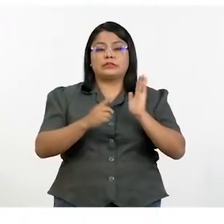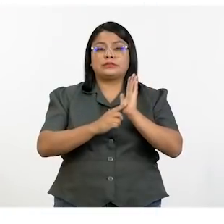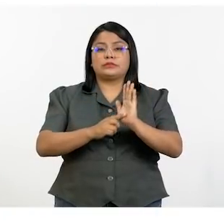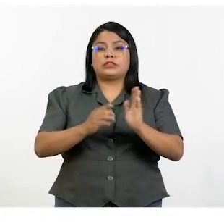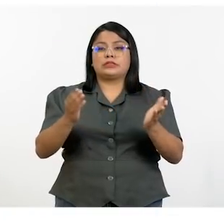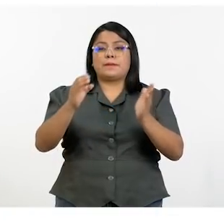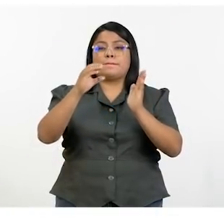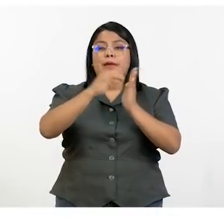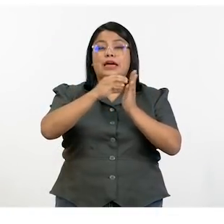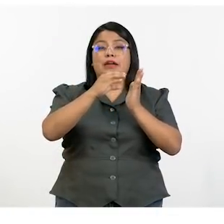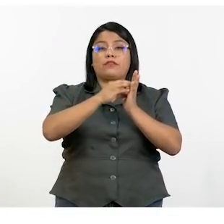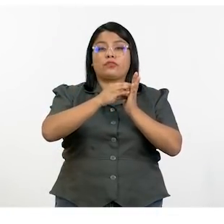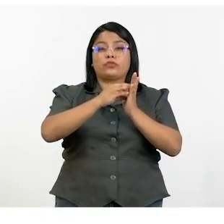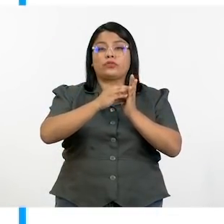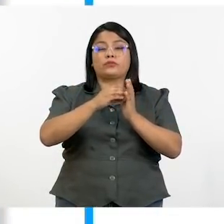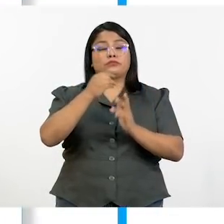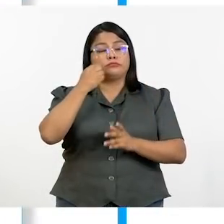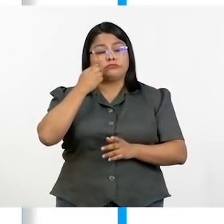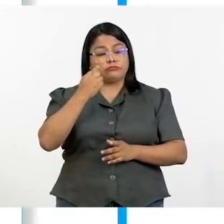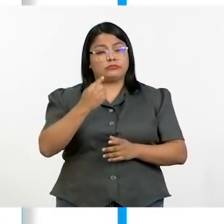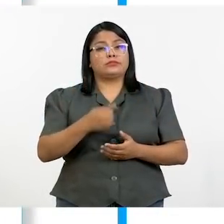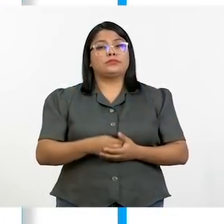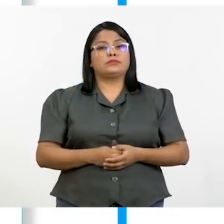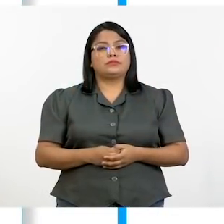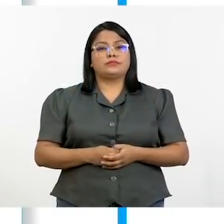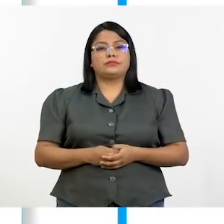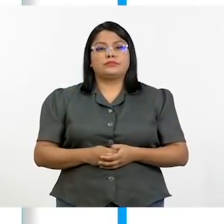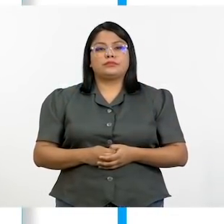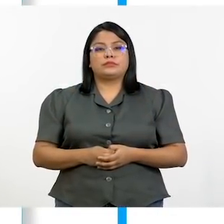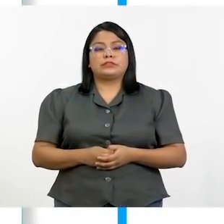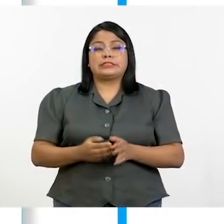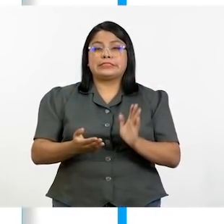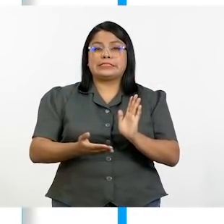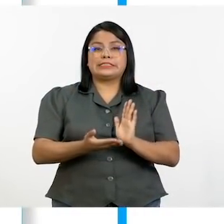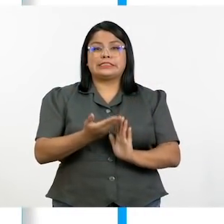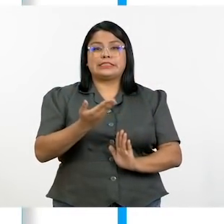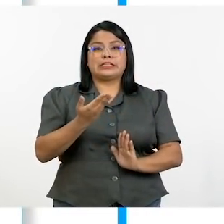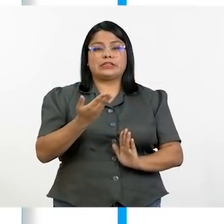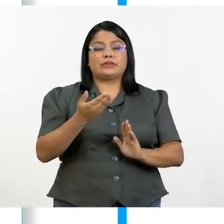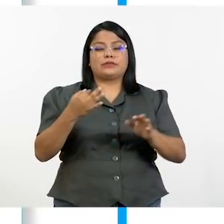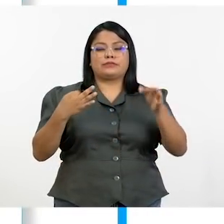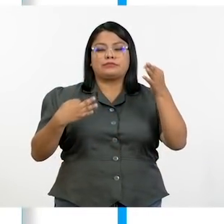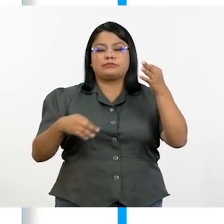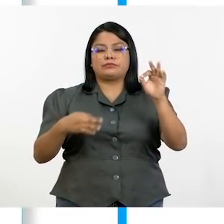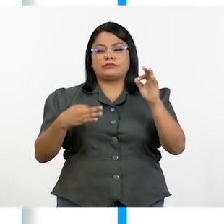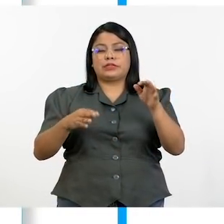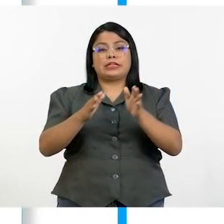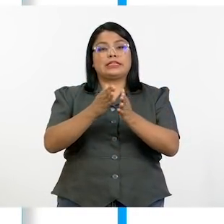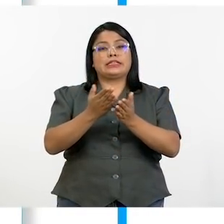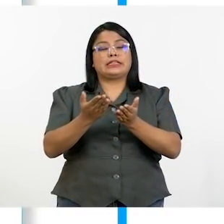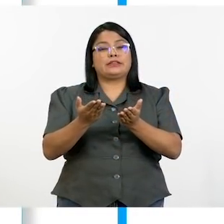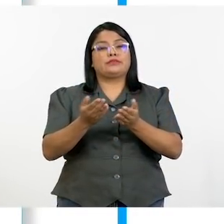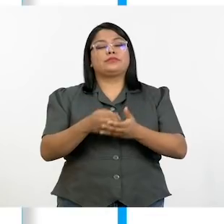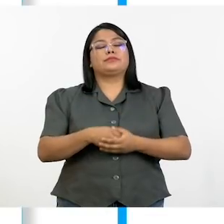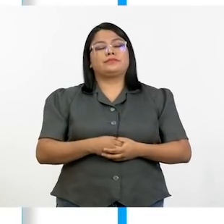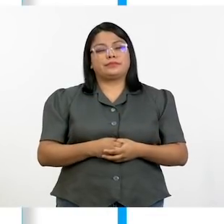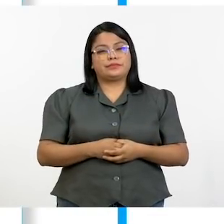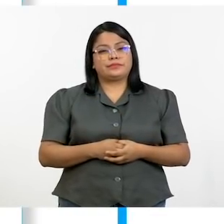de párrafos. Ahora veamos cómo se identifica y se desarrolla en las páginas del libro de